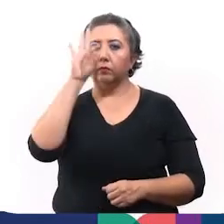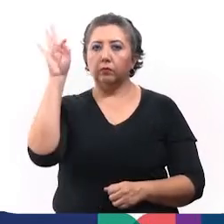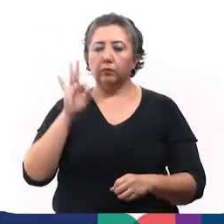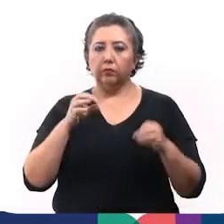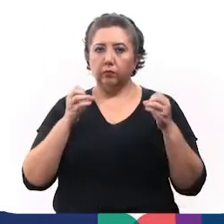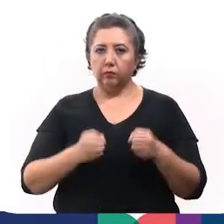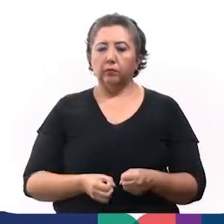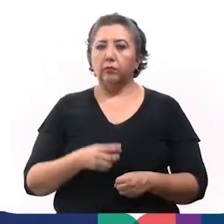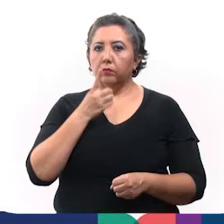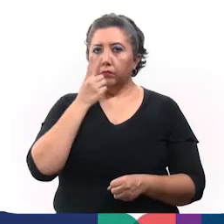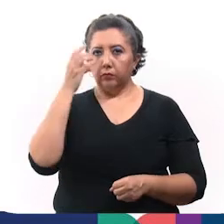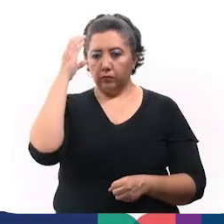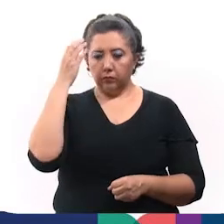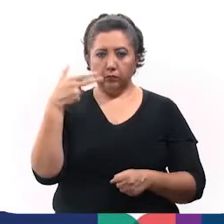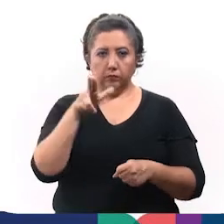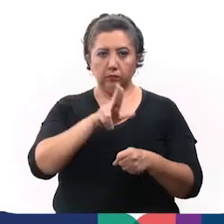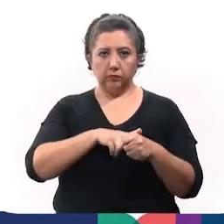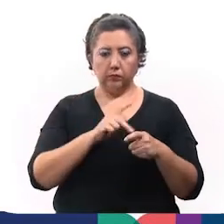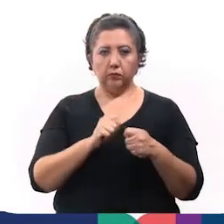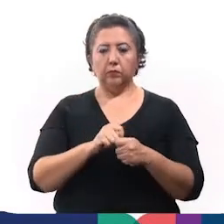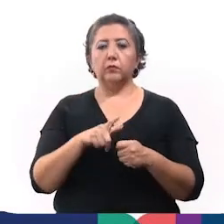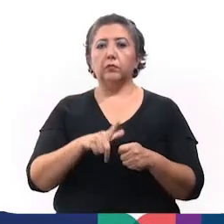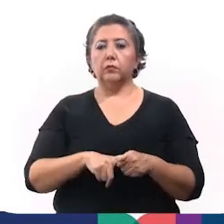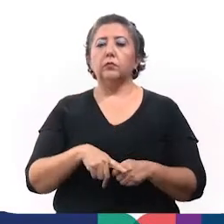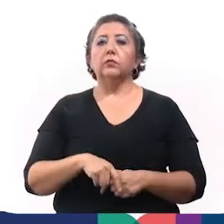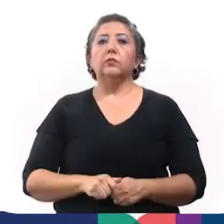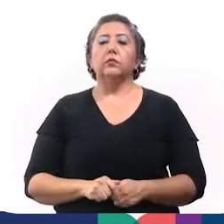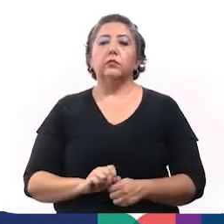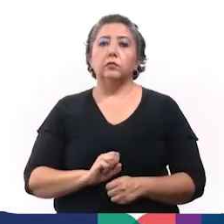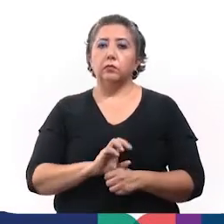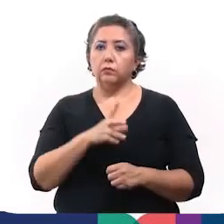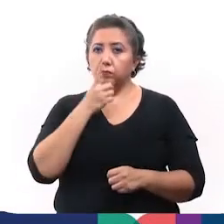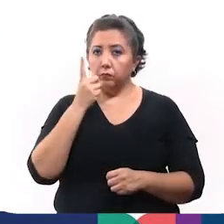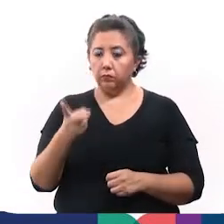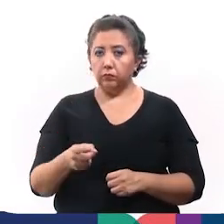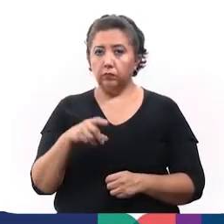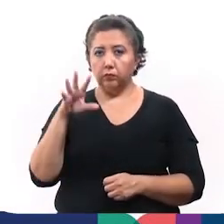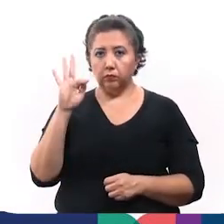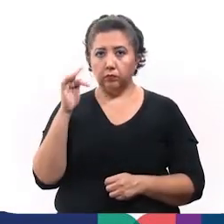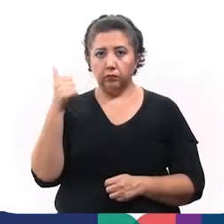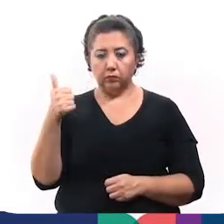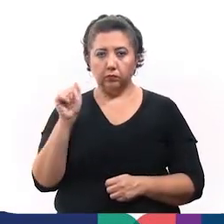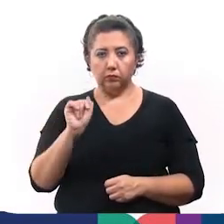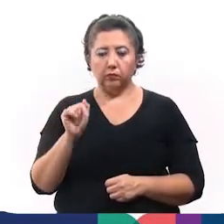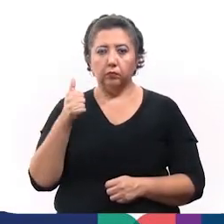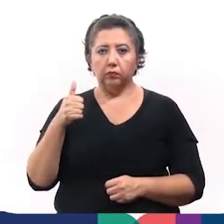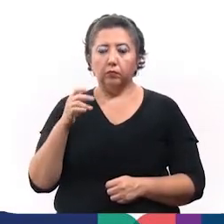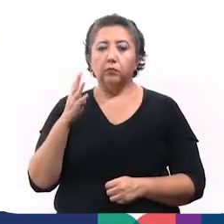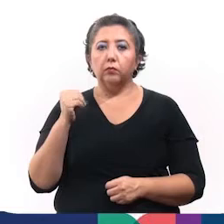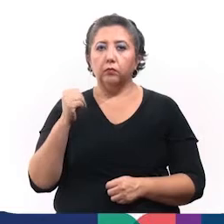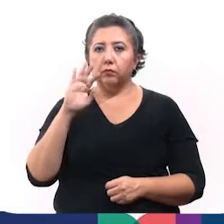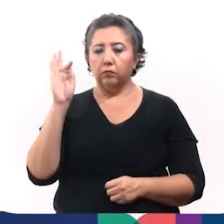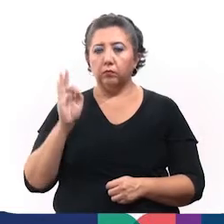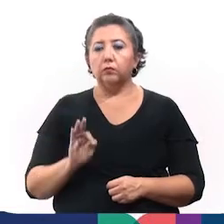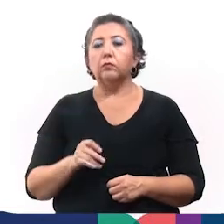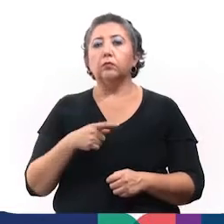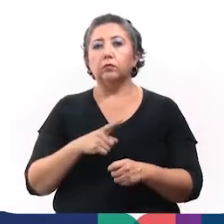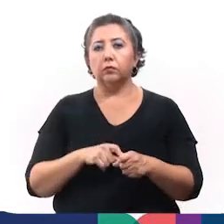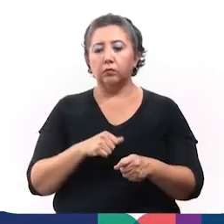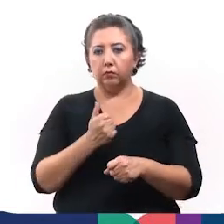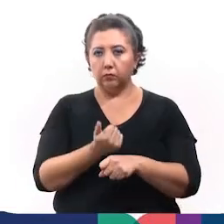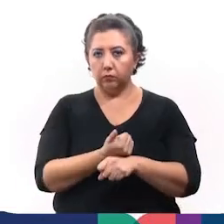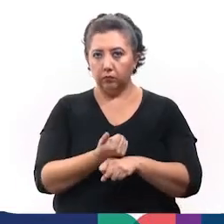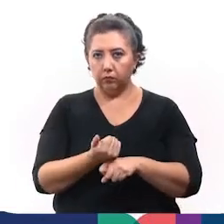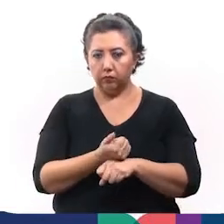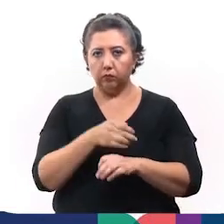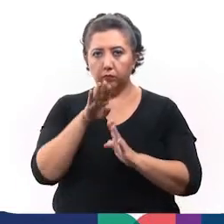porcentaje de ocupación de camas de hospitalización total COVID y no COVID es del 46.9%. Está en color amarillo y